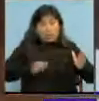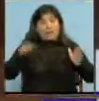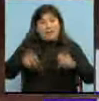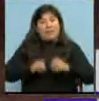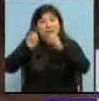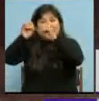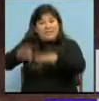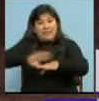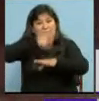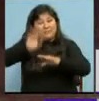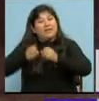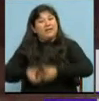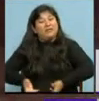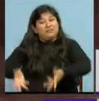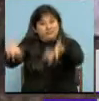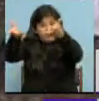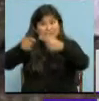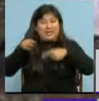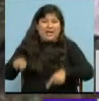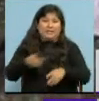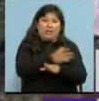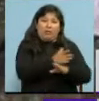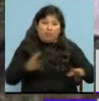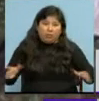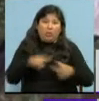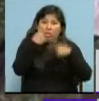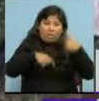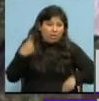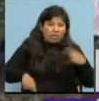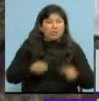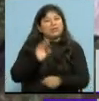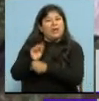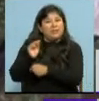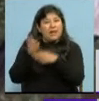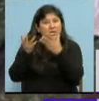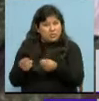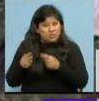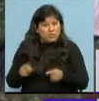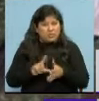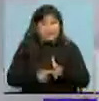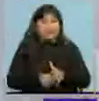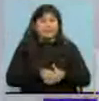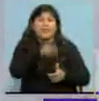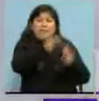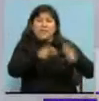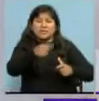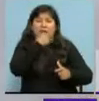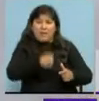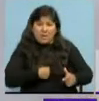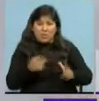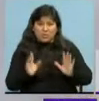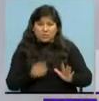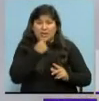infraestructura para para mantenerlo ahí recibimos la inquietud de la gente dice que el cóndor el levanta